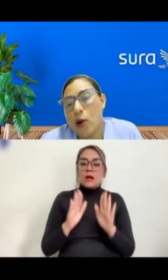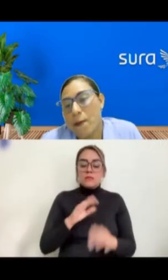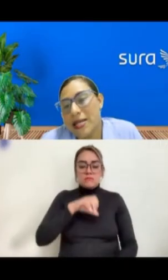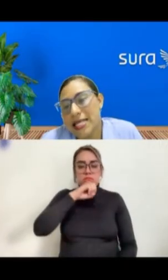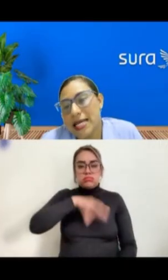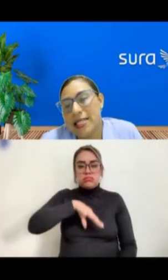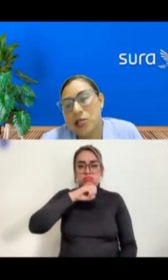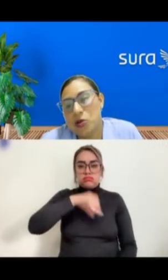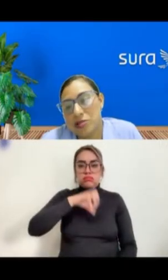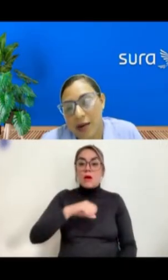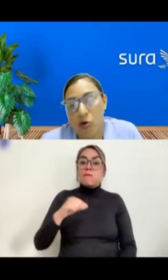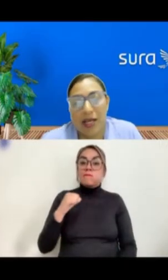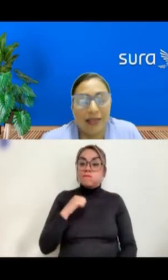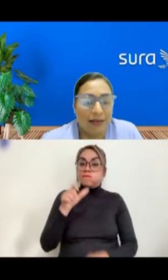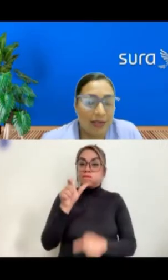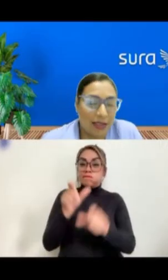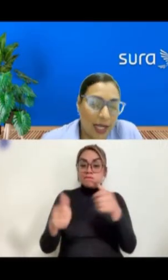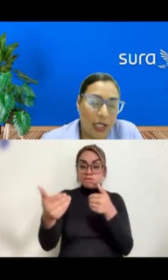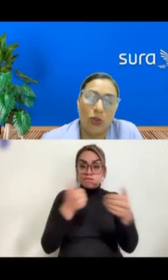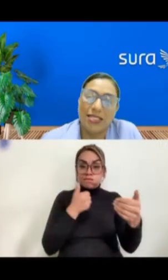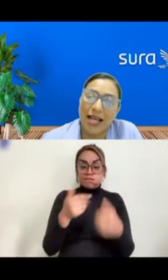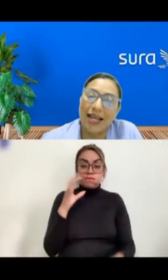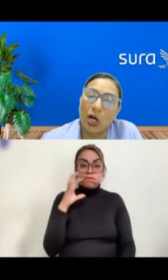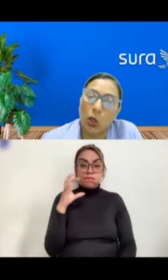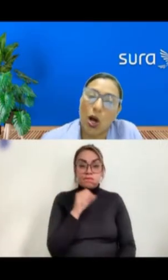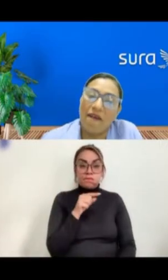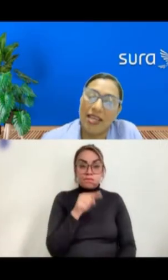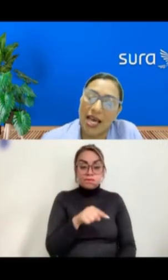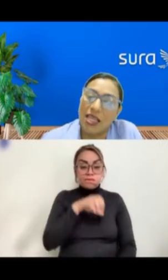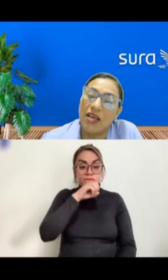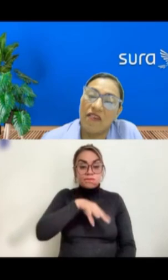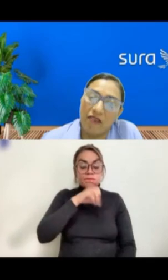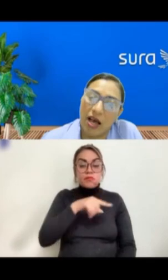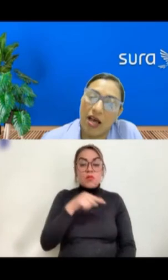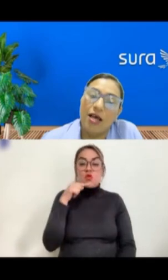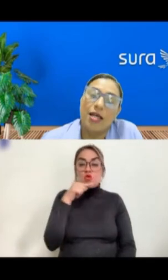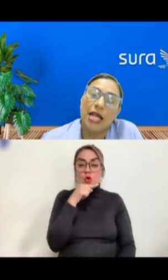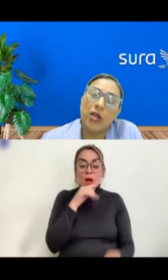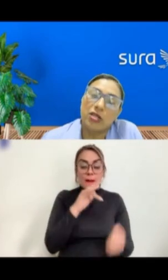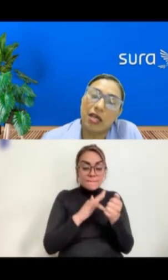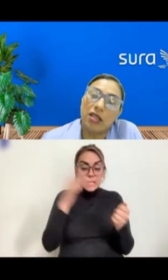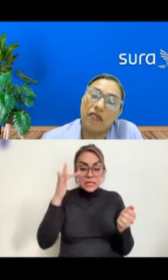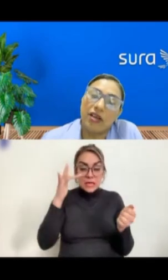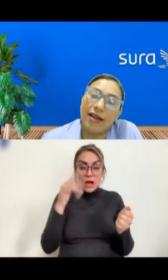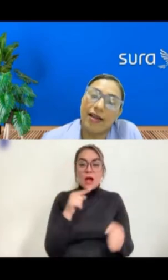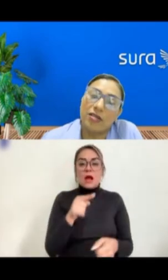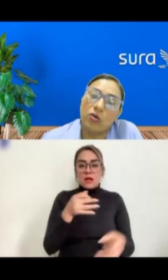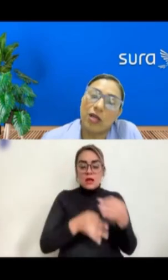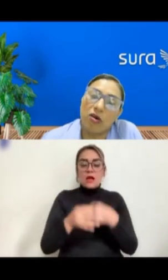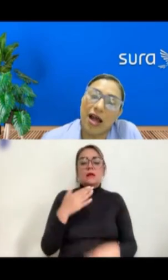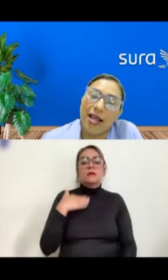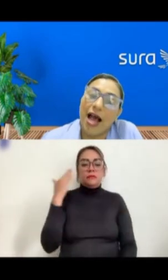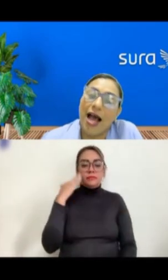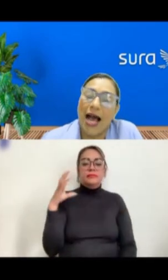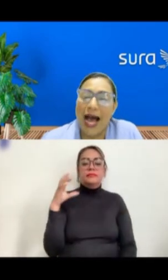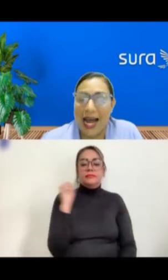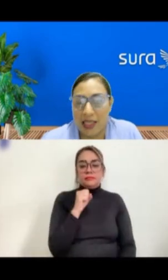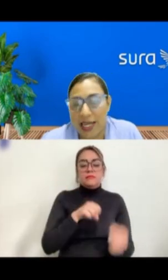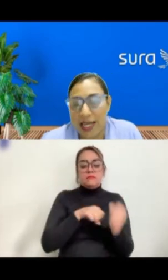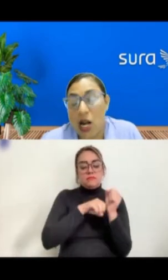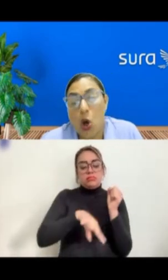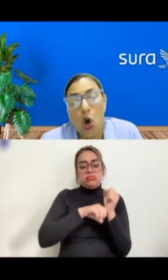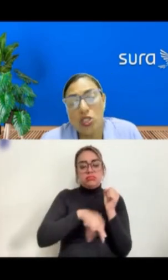hemorragias. Si tengo varios pacientes y observo que está saliendo una sangre roja, brillante, viva, ya yo sé que identificar que es una